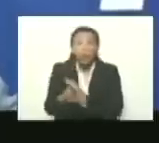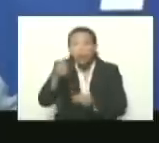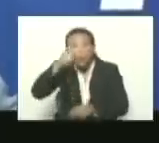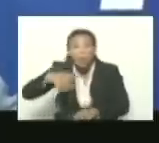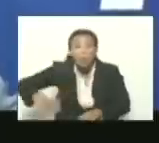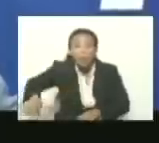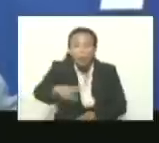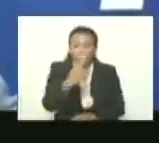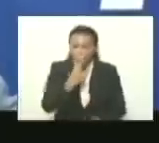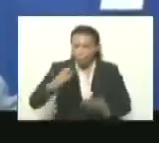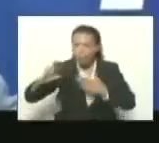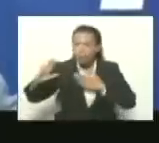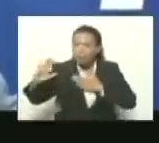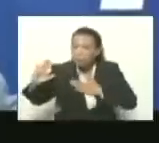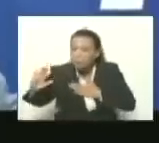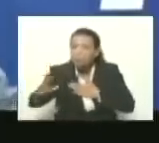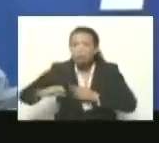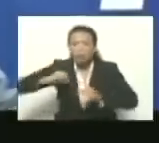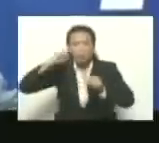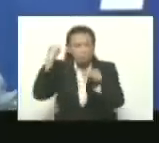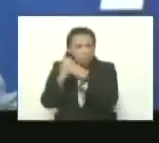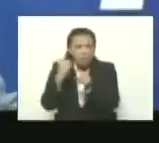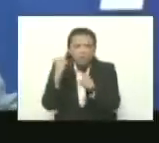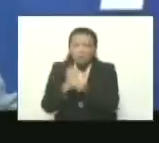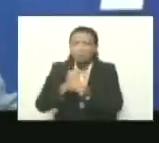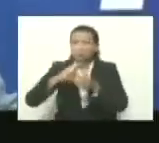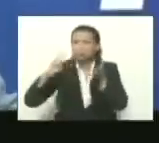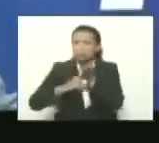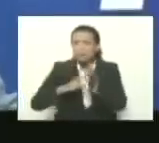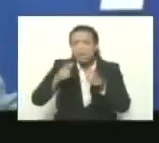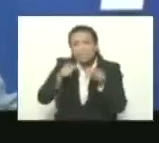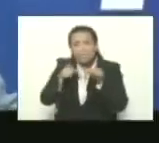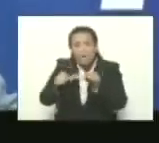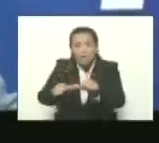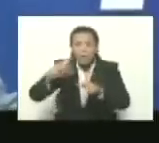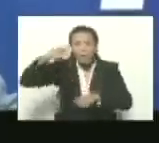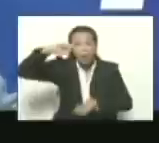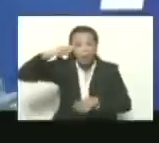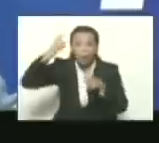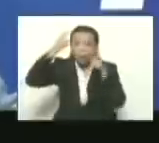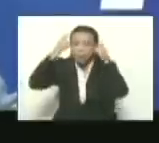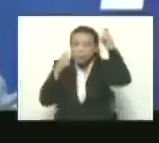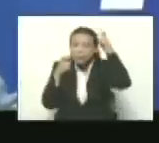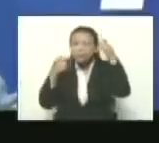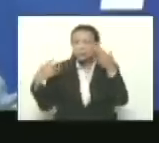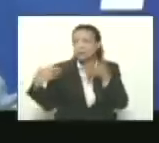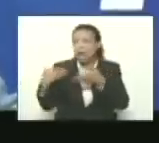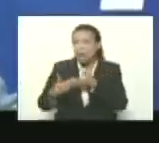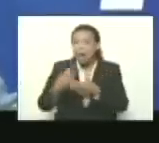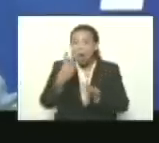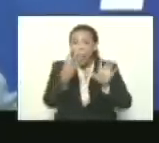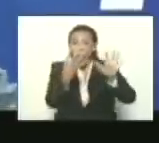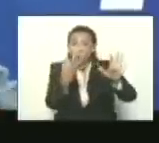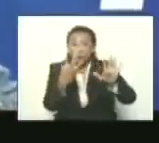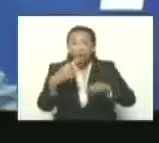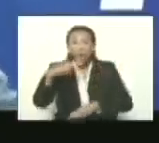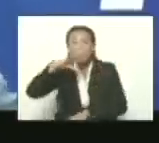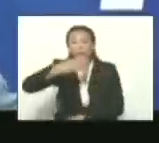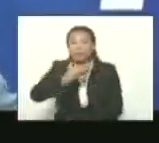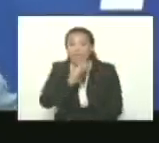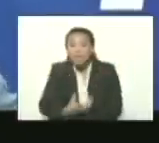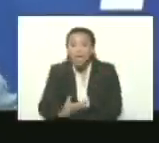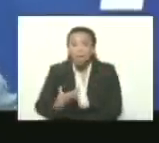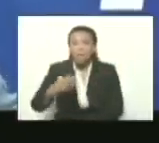estamos comprometidos, que estamos, seguimos el legado de nuestro comandante Chávez, donde le dimos ese 8 de diciembre que